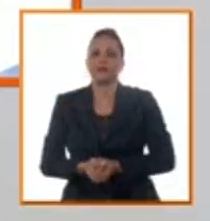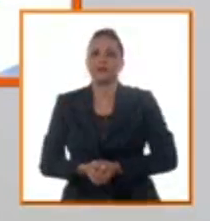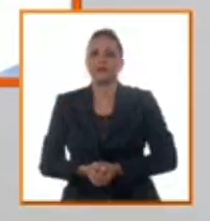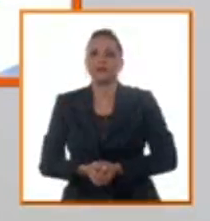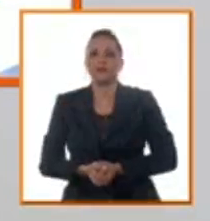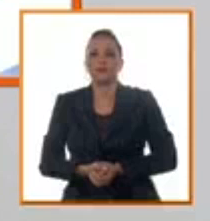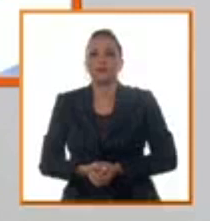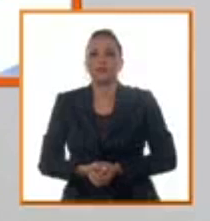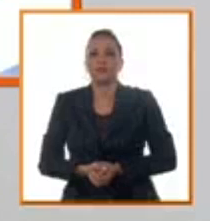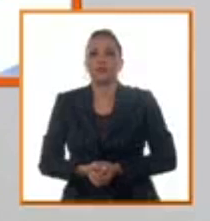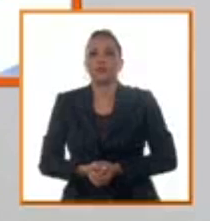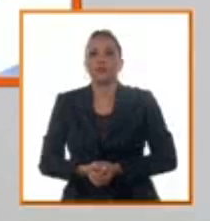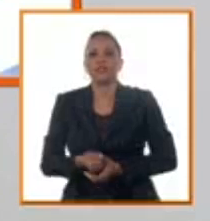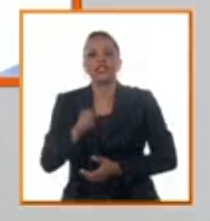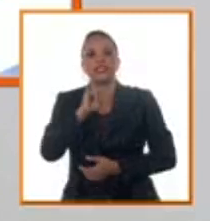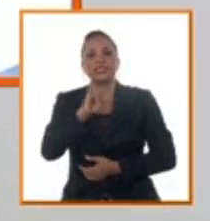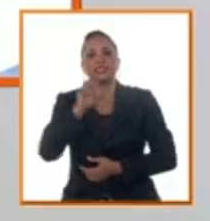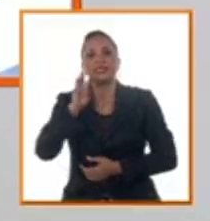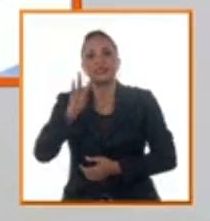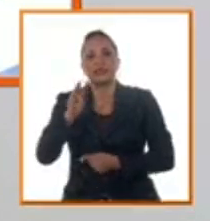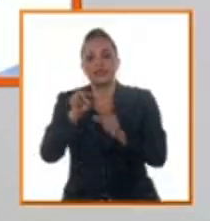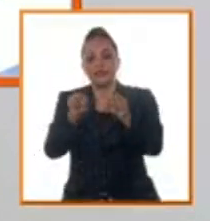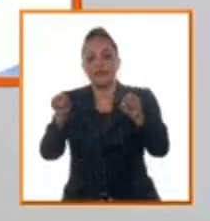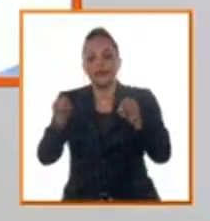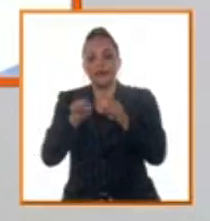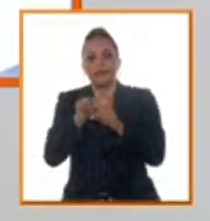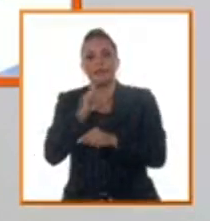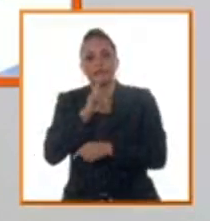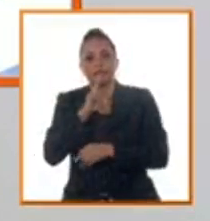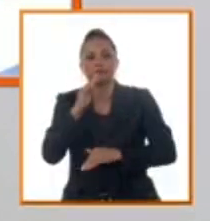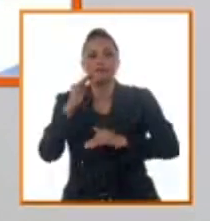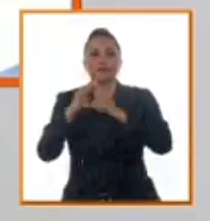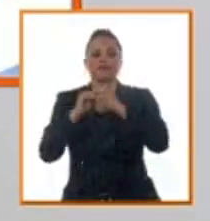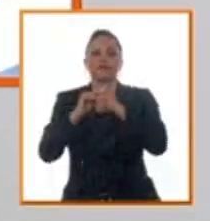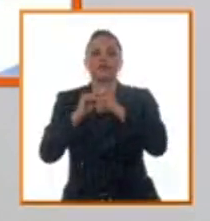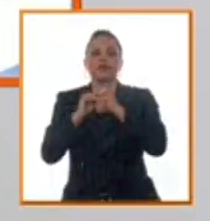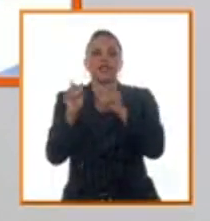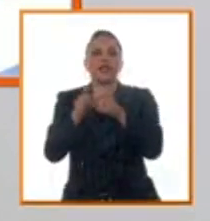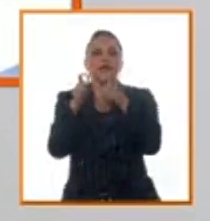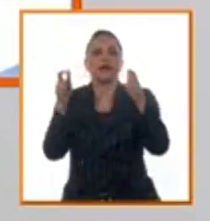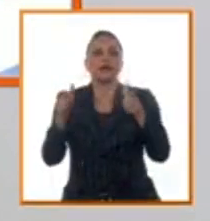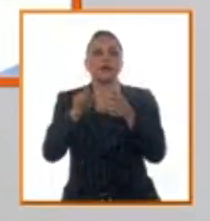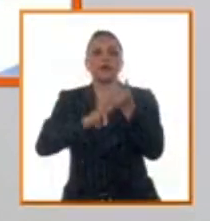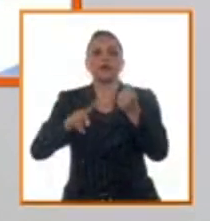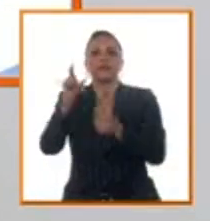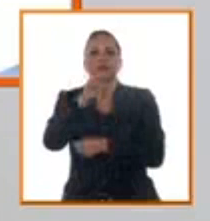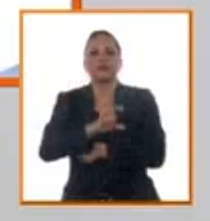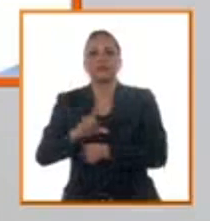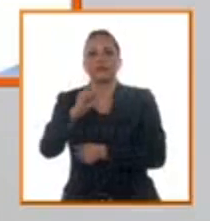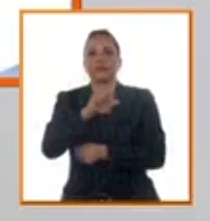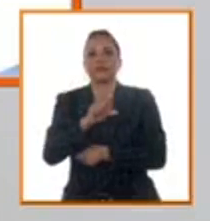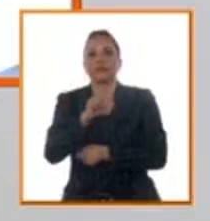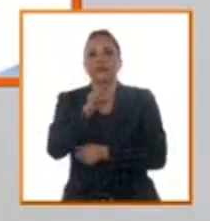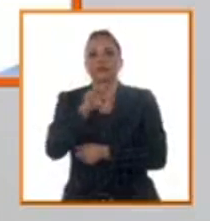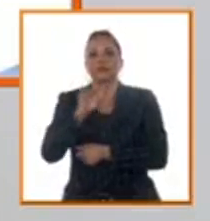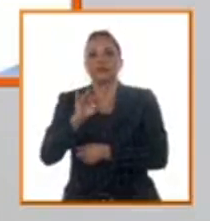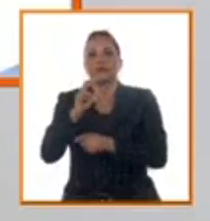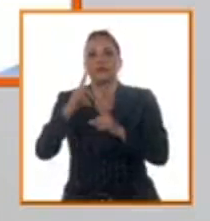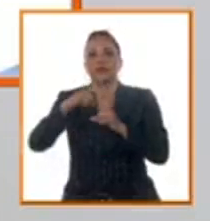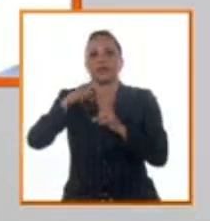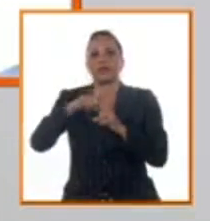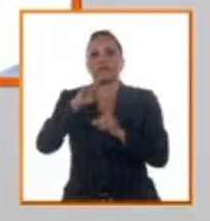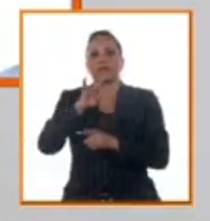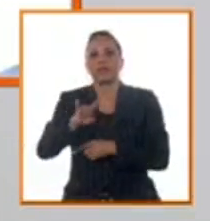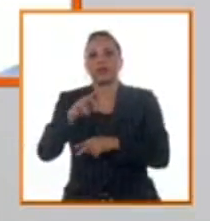hoy tenemos 63 embalses vertiendo en todo el país. La mayor cantidad de ellos, por supuesto, en Camagüey, 28, Las Tunas, Holguín